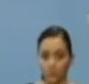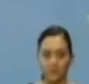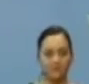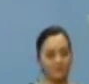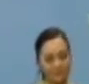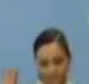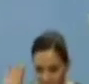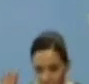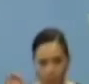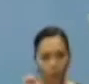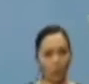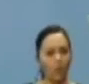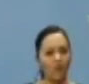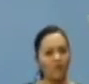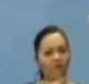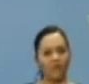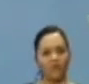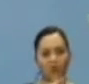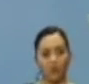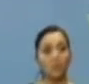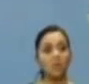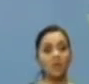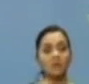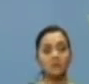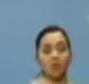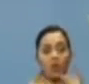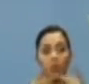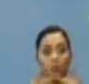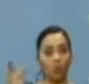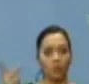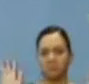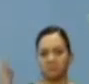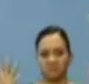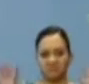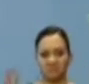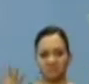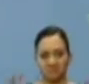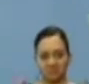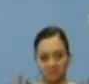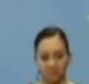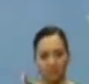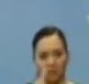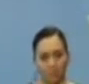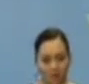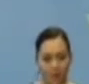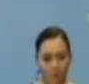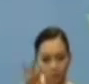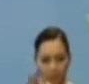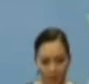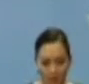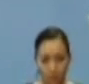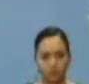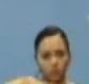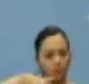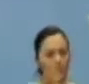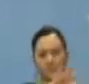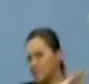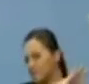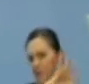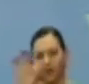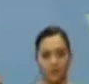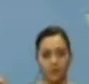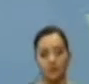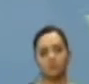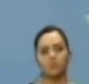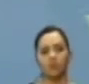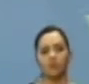cosas. El METOP había perdido capacidad de ejecución. No había planos, no había estudios, no había nada. Entonces tuvimos que empezar